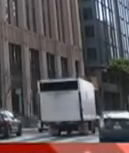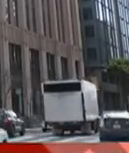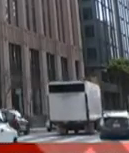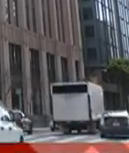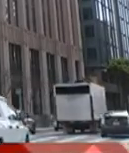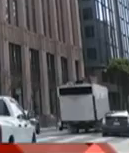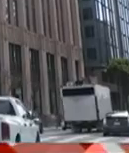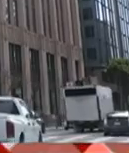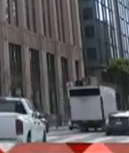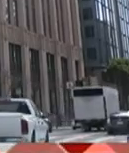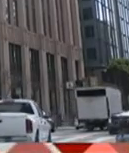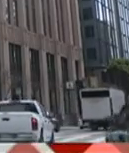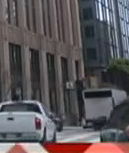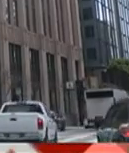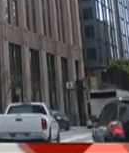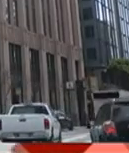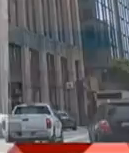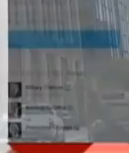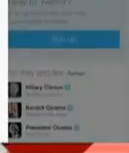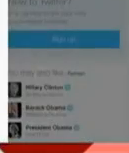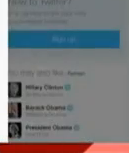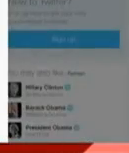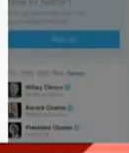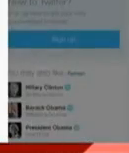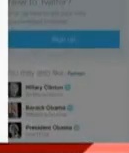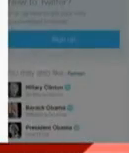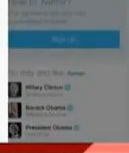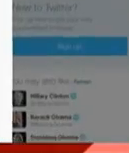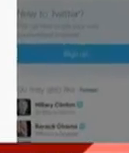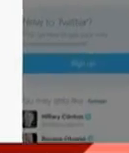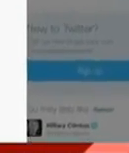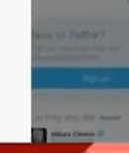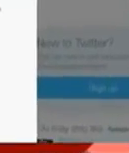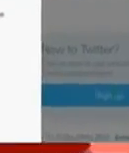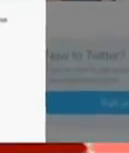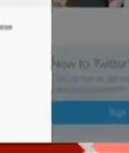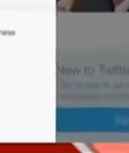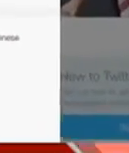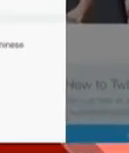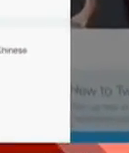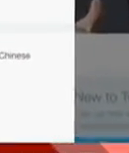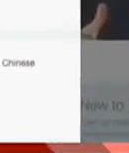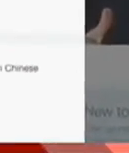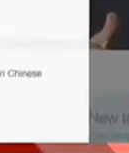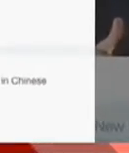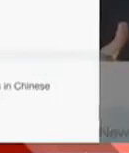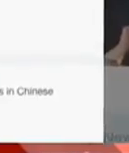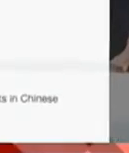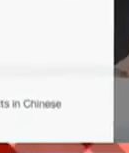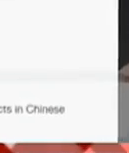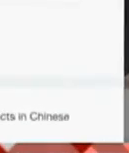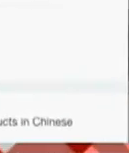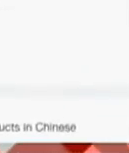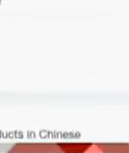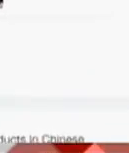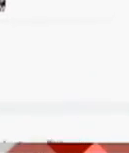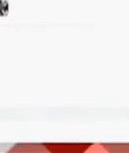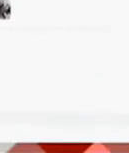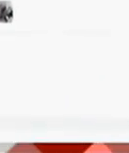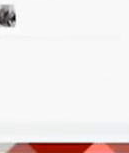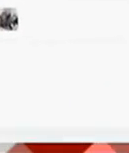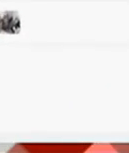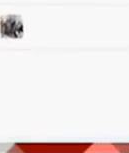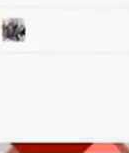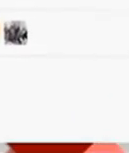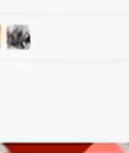con sus famosos tweets. Expresaron, es decir, Twitter expresó que bloquear a un líder mundial desde Twitter o